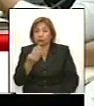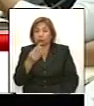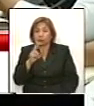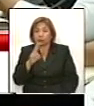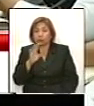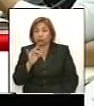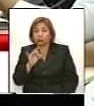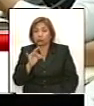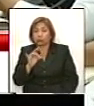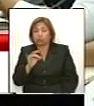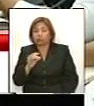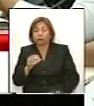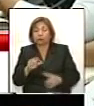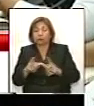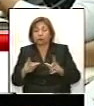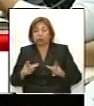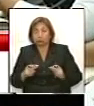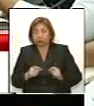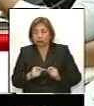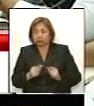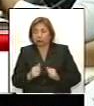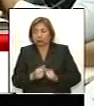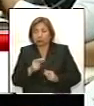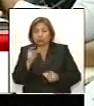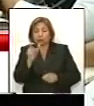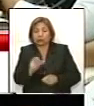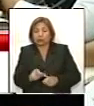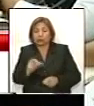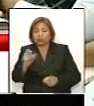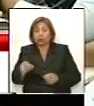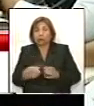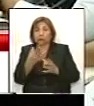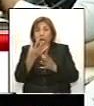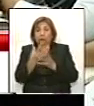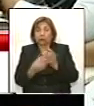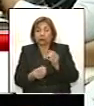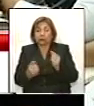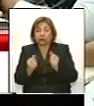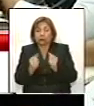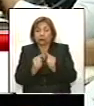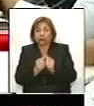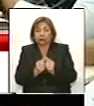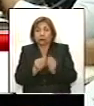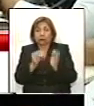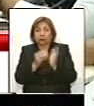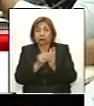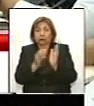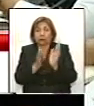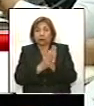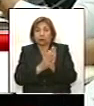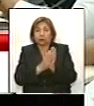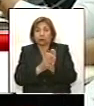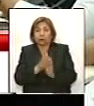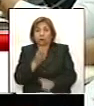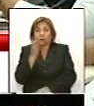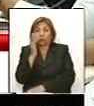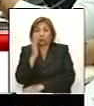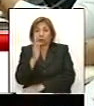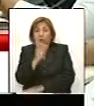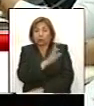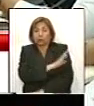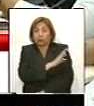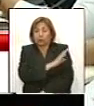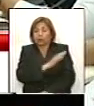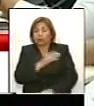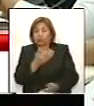la posibilidad de geolocalizar para personas desaparecidas solamente con notificación fiscal, ya sin orden judicial. Eso ya lo hemos